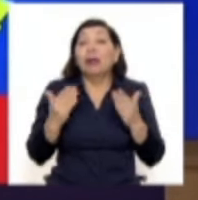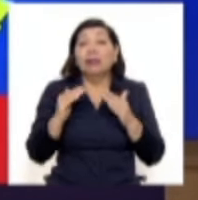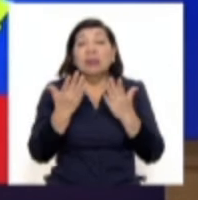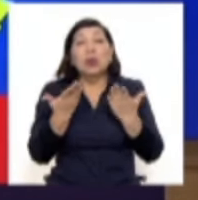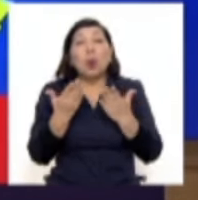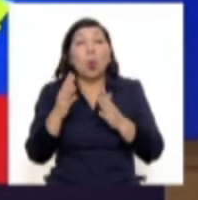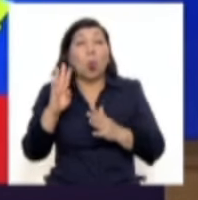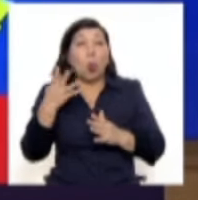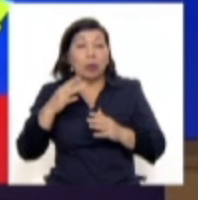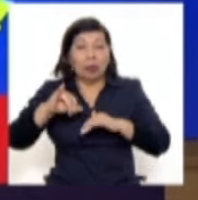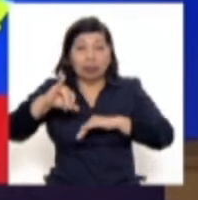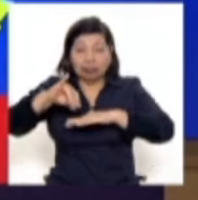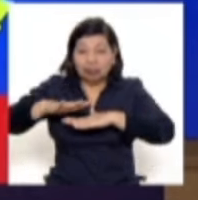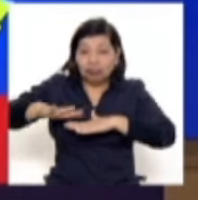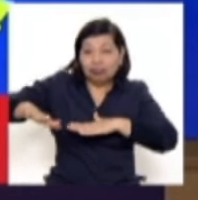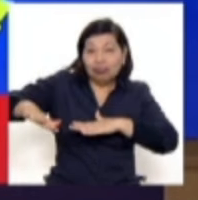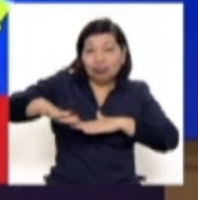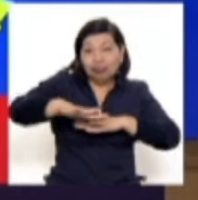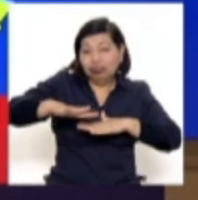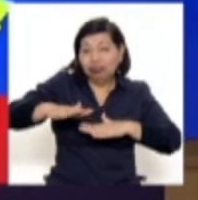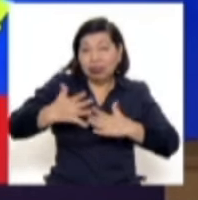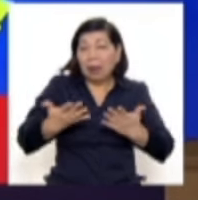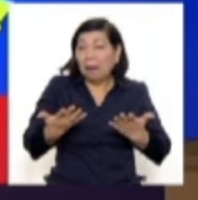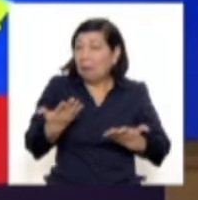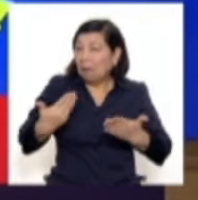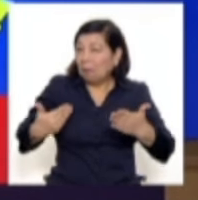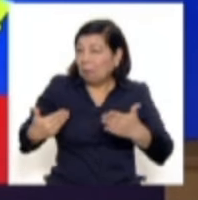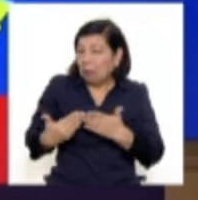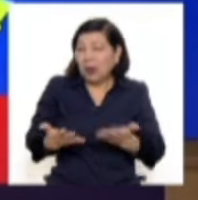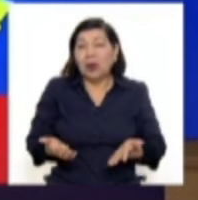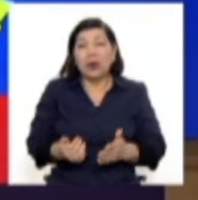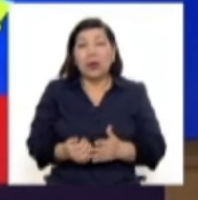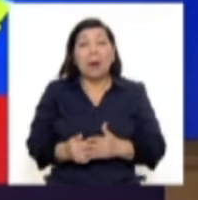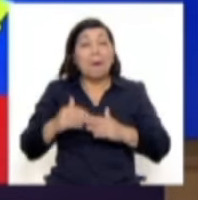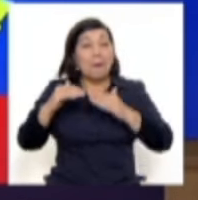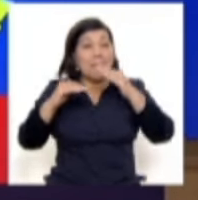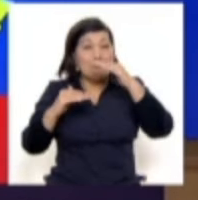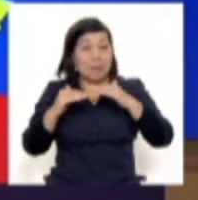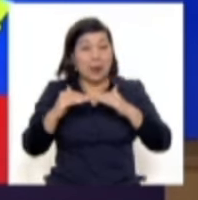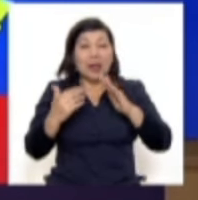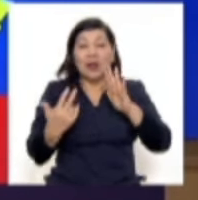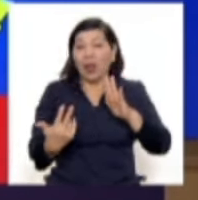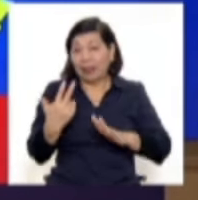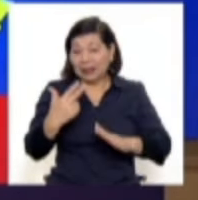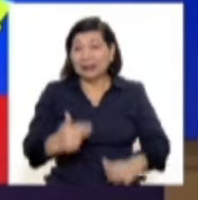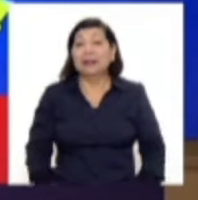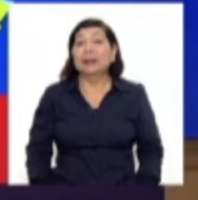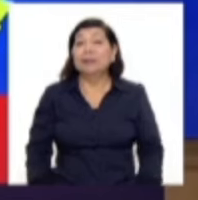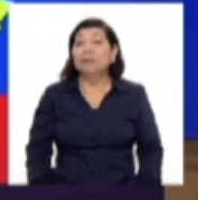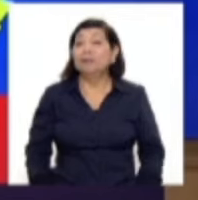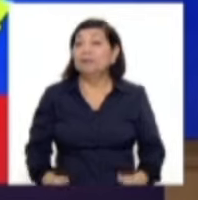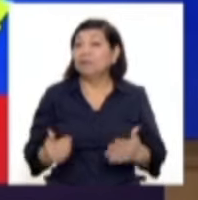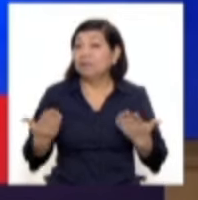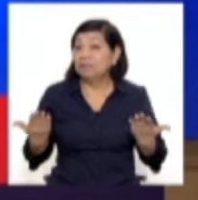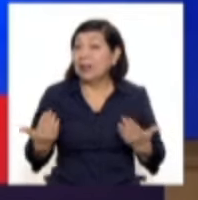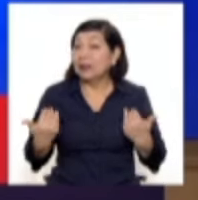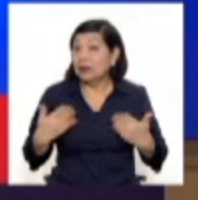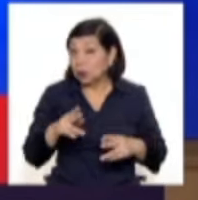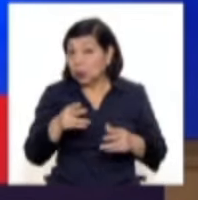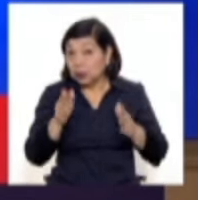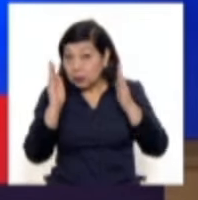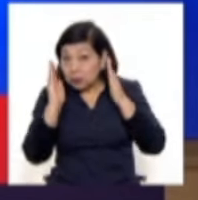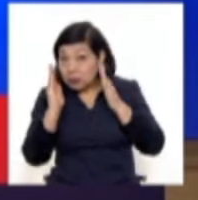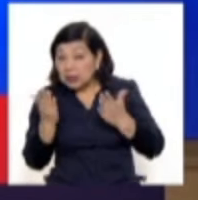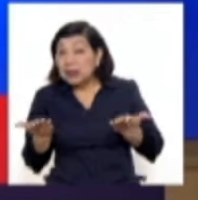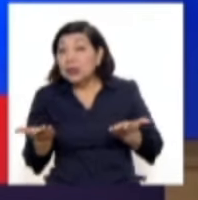encima de los 4,000 m esperamos incluso valores cercanos a los men 13 gr entonces tener en